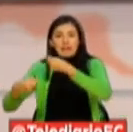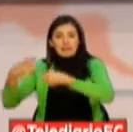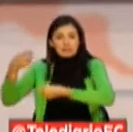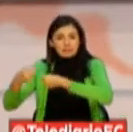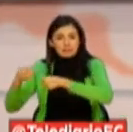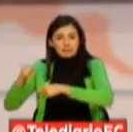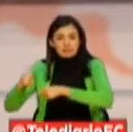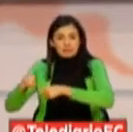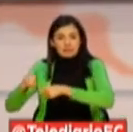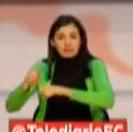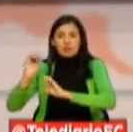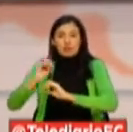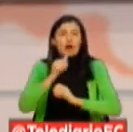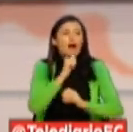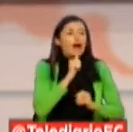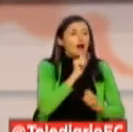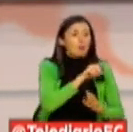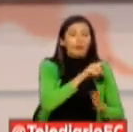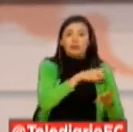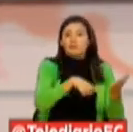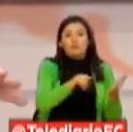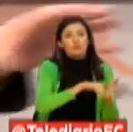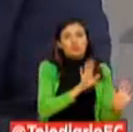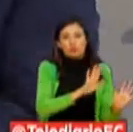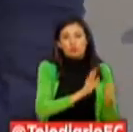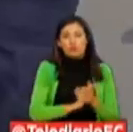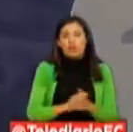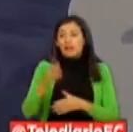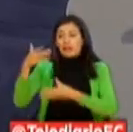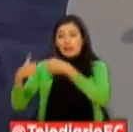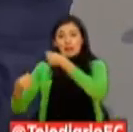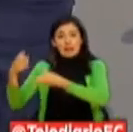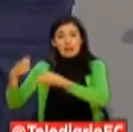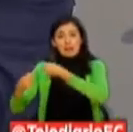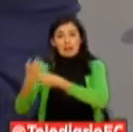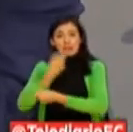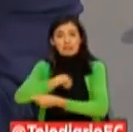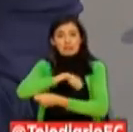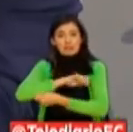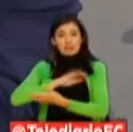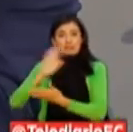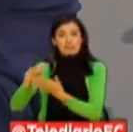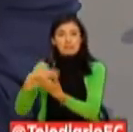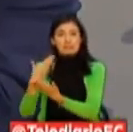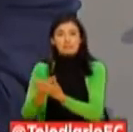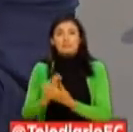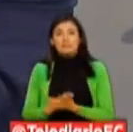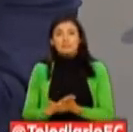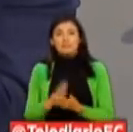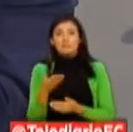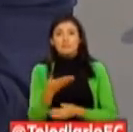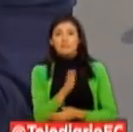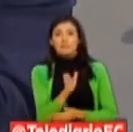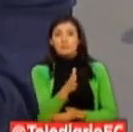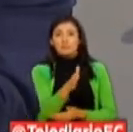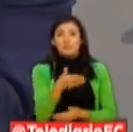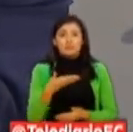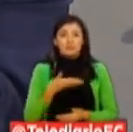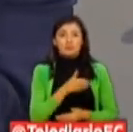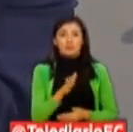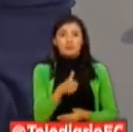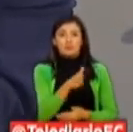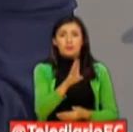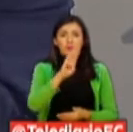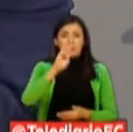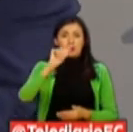leche vino con los europeos. Ahora, dígame, la presencia del bacalao, que no es un pescado de nuestras aguas. ¿Cuándo